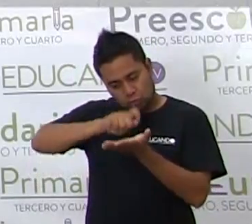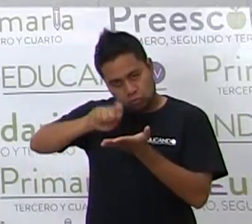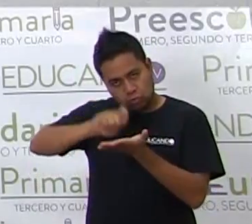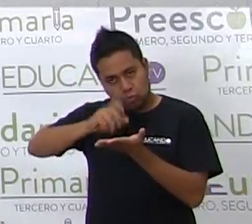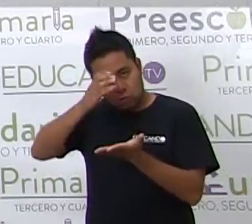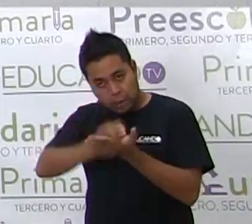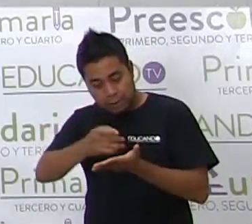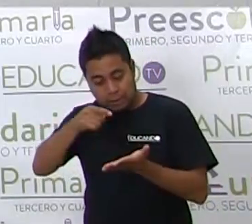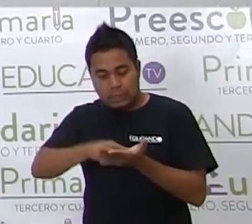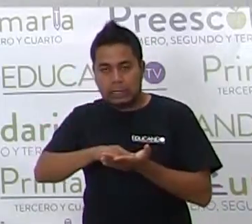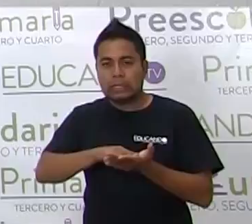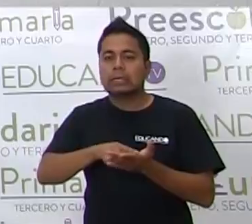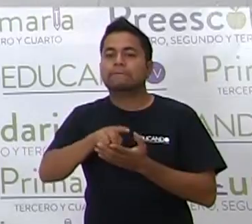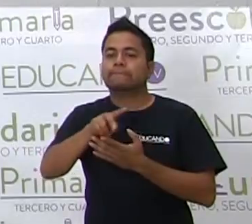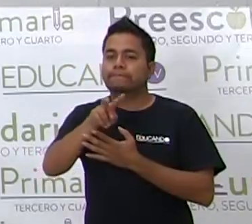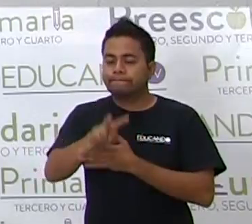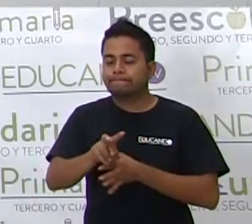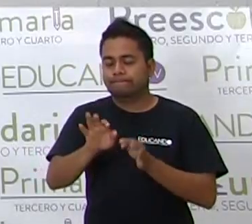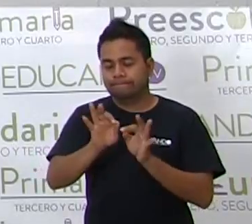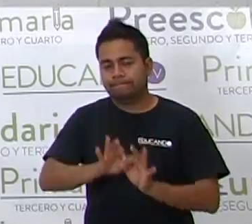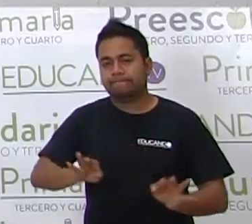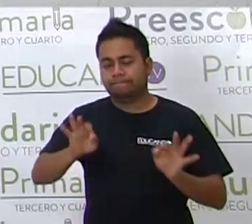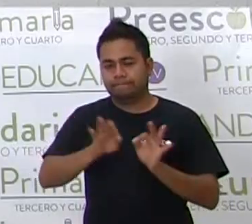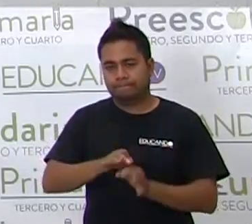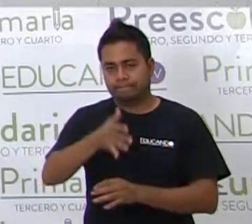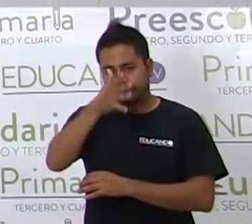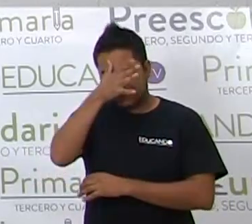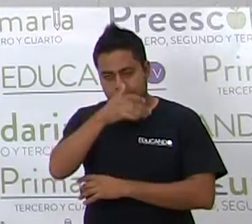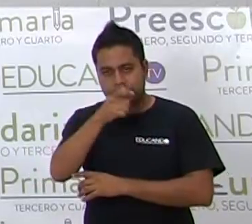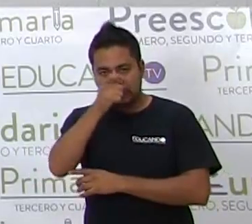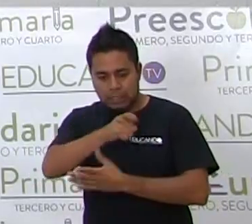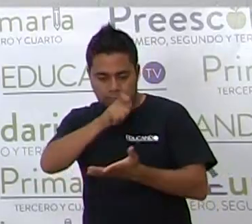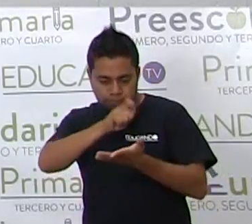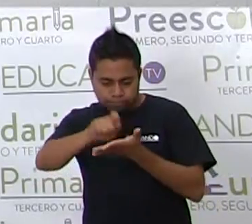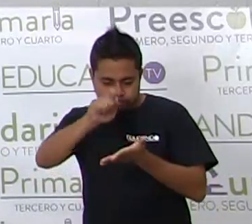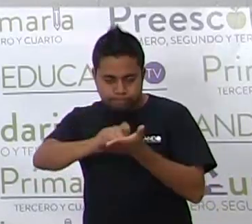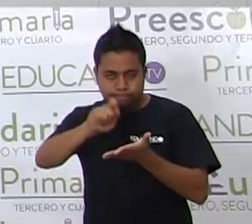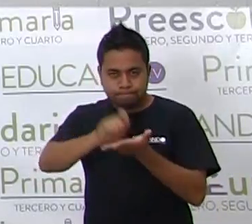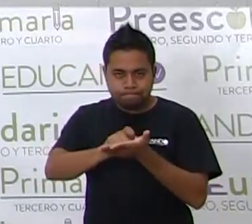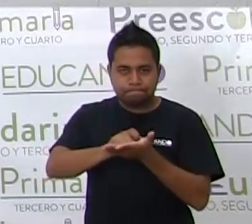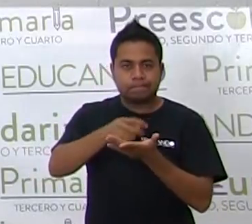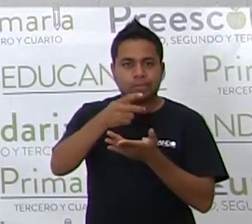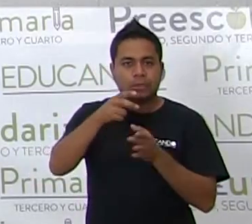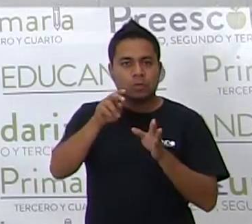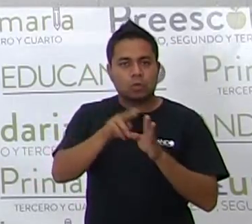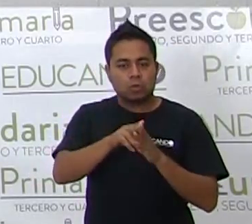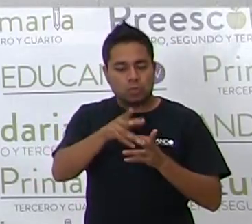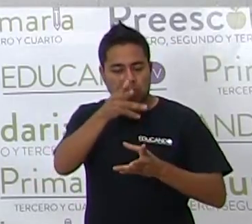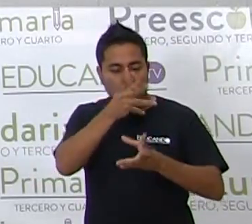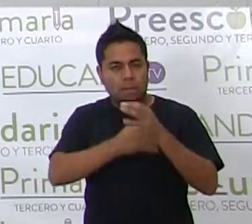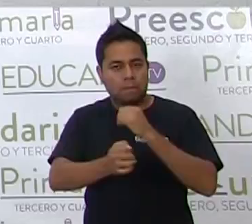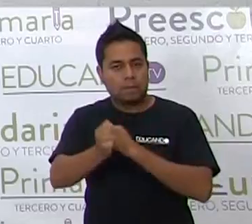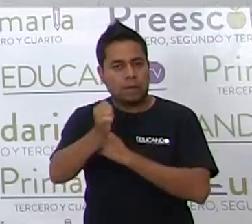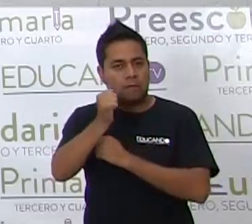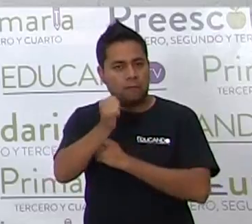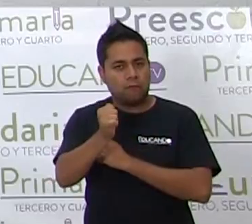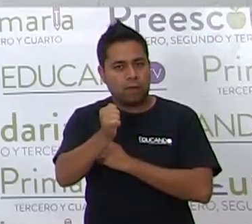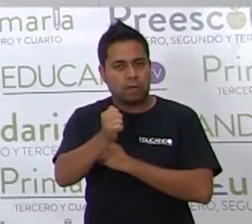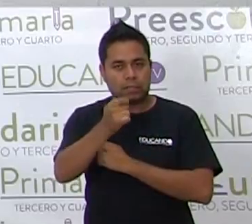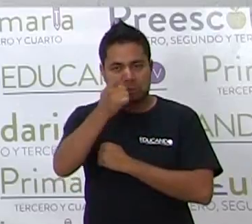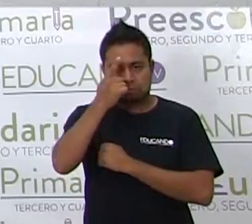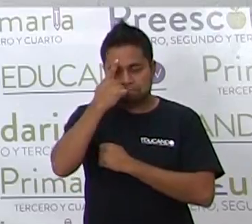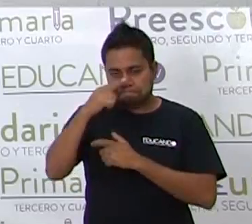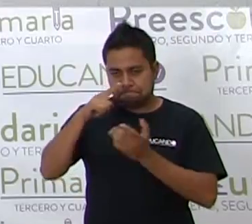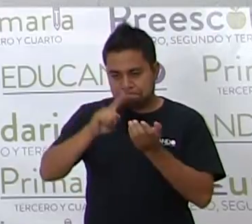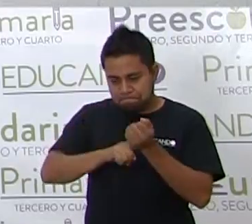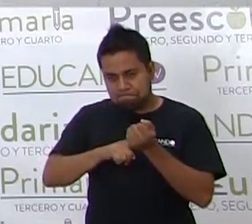la cual es muy necesario que recuerdes que esos apuntes te van a servir como reforzamiento en algún momento en tus